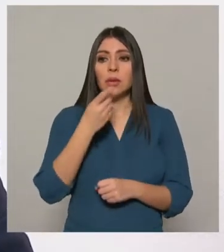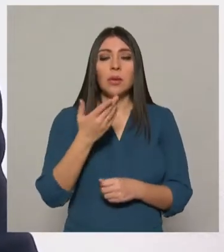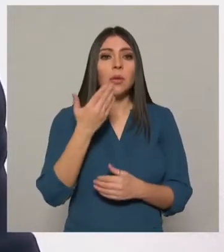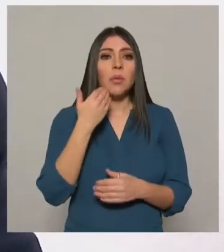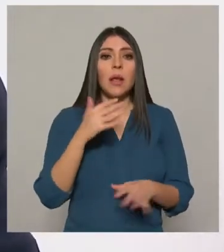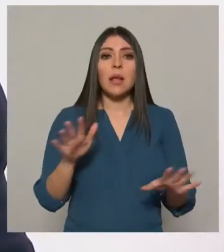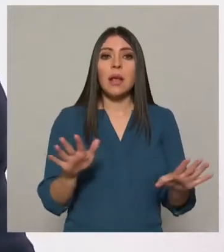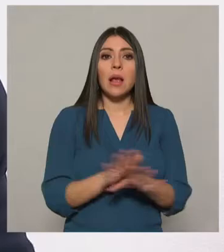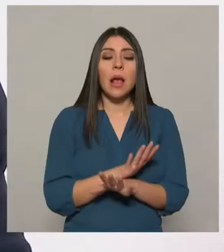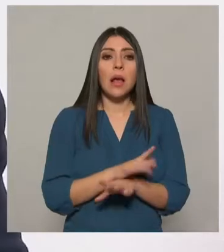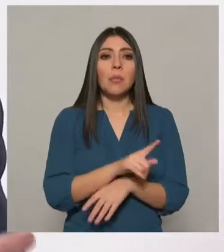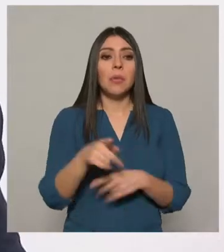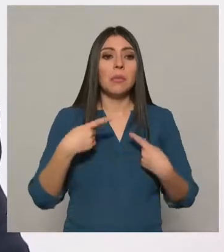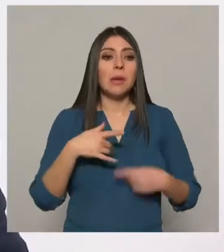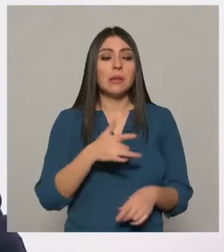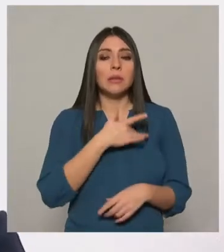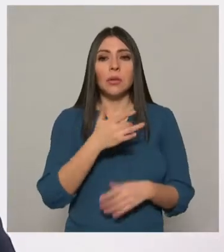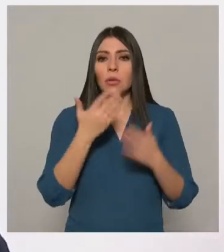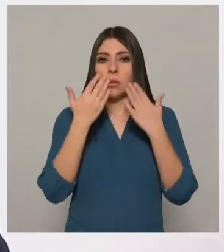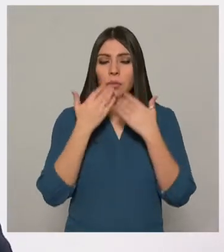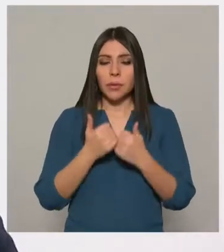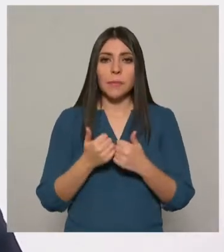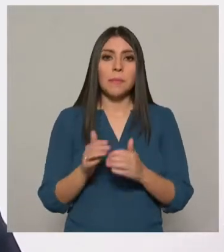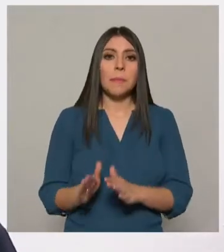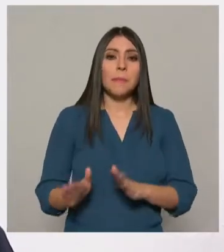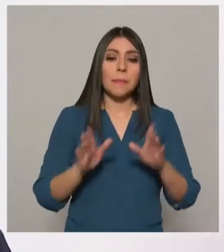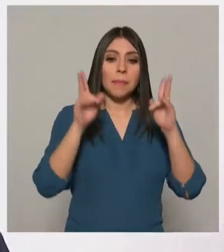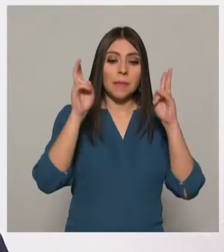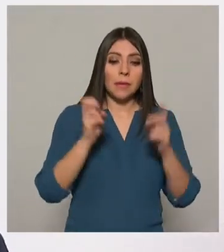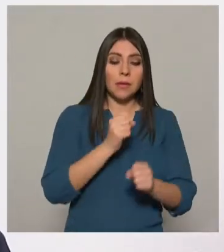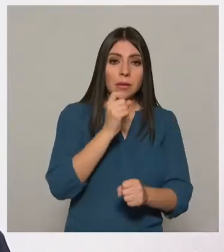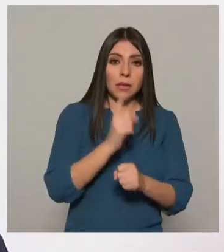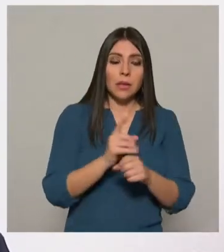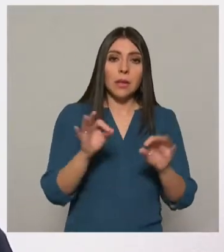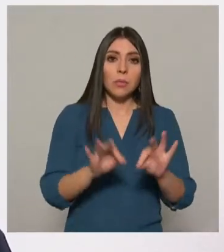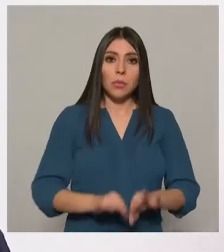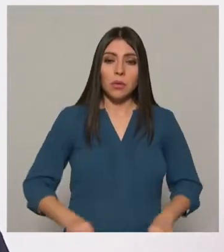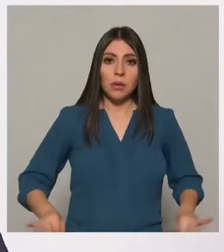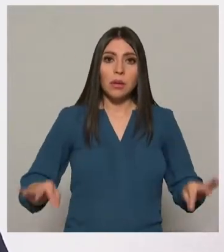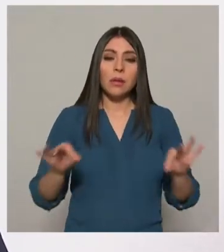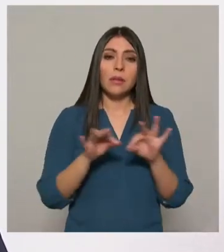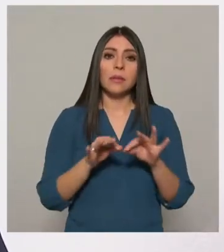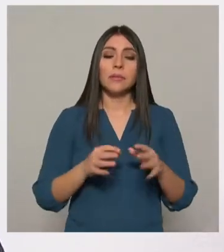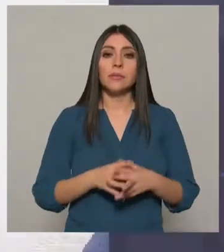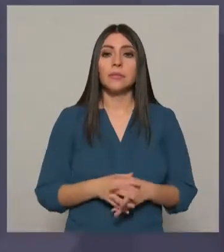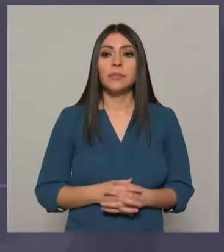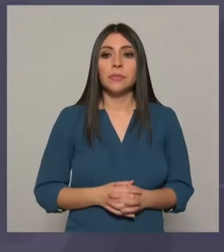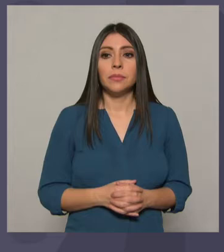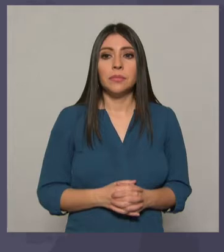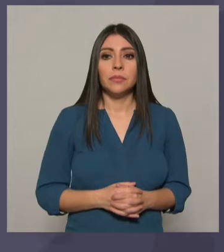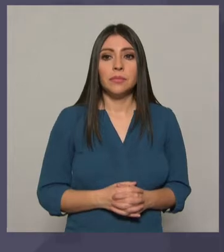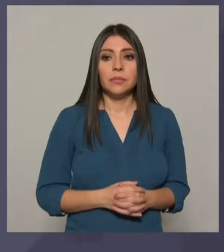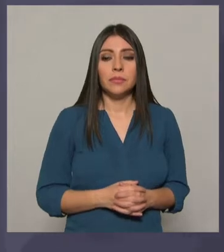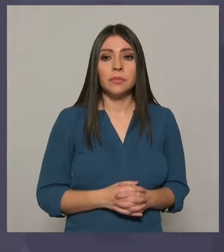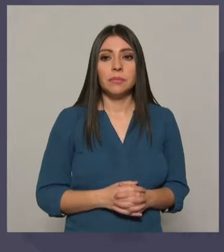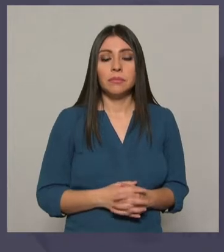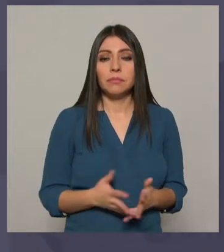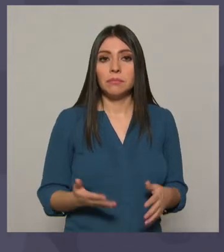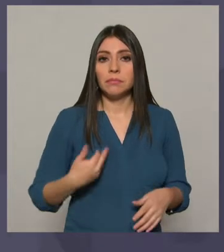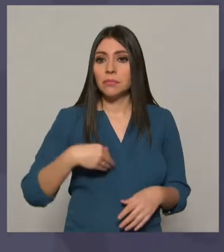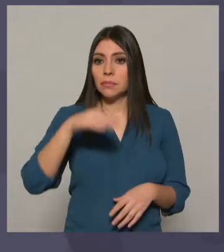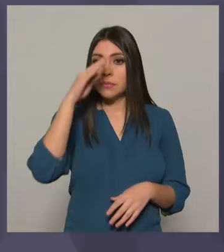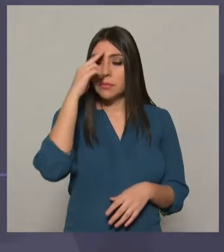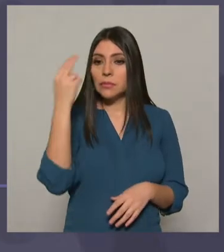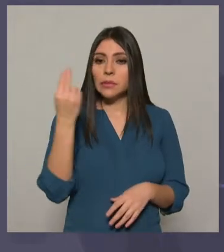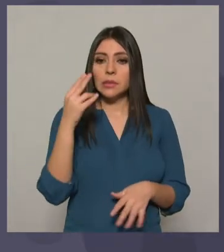cambio que se percibe en la sociedad. El tema de la seguridad es fundamental, creo que tendremos que estar transitando de una manera